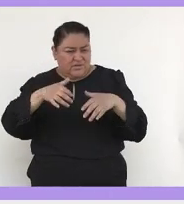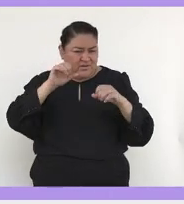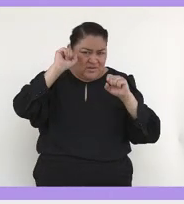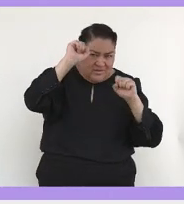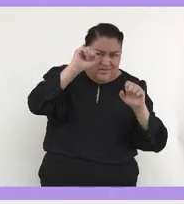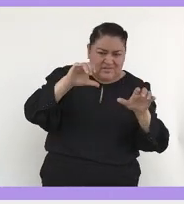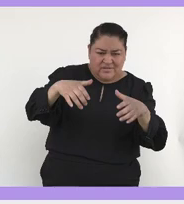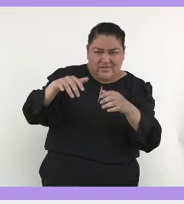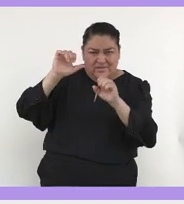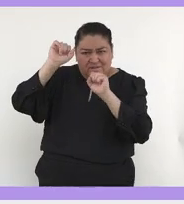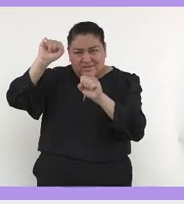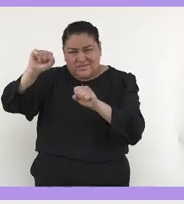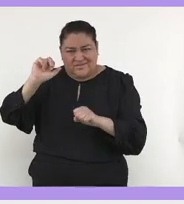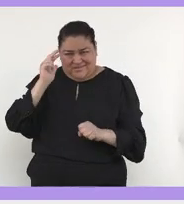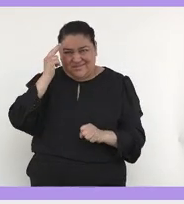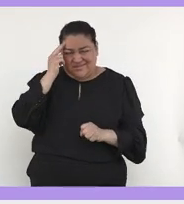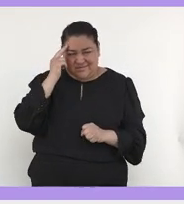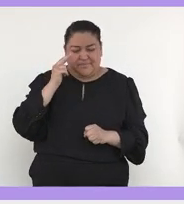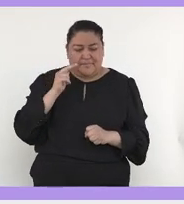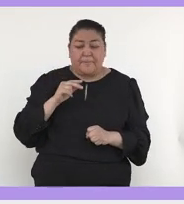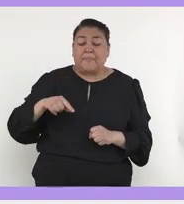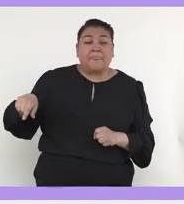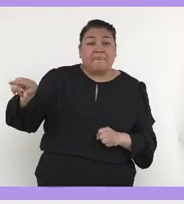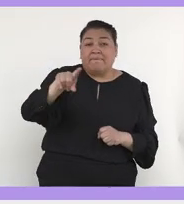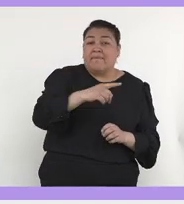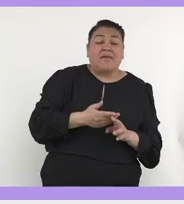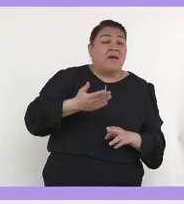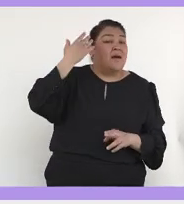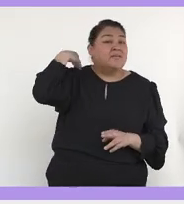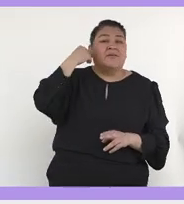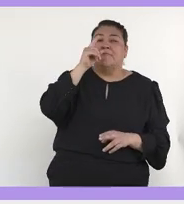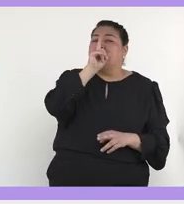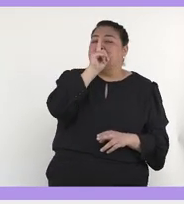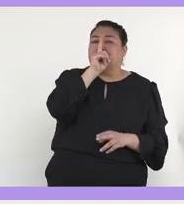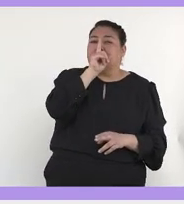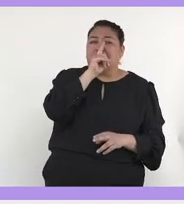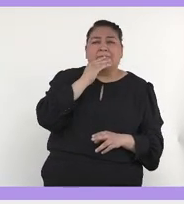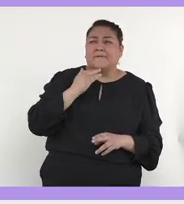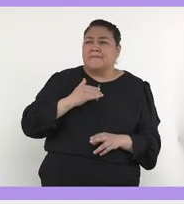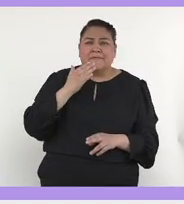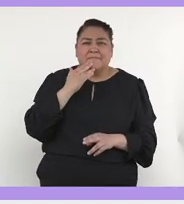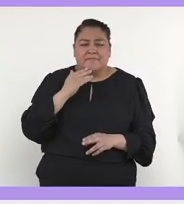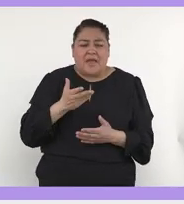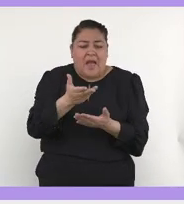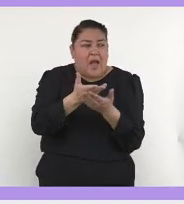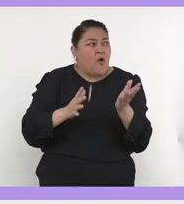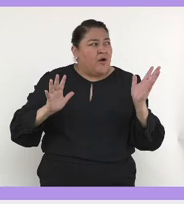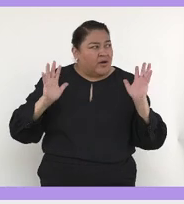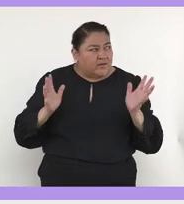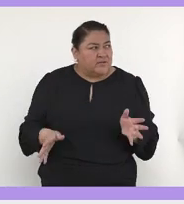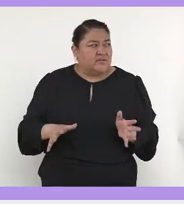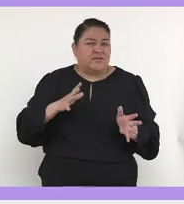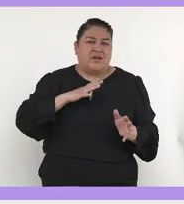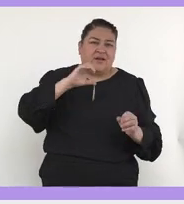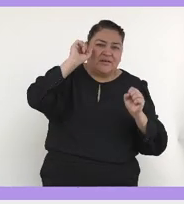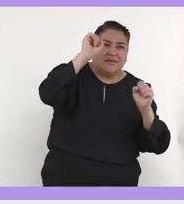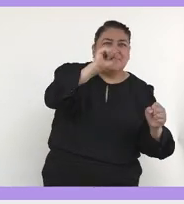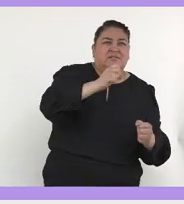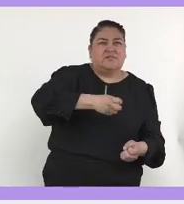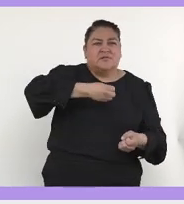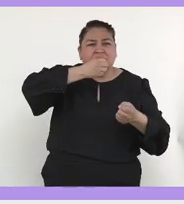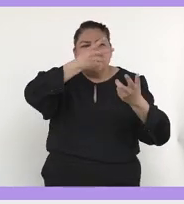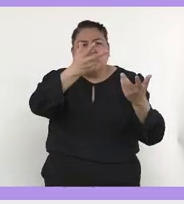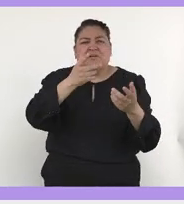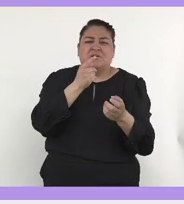y tan unida que me encanta que los haya Pero ahí no existía como esa plataforma no Y de pronto Hoy estuvo muy obvio como claro me Expreso así